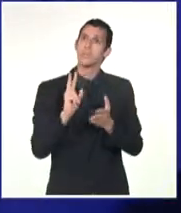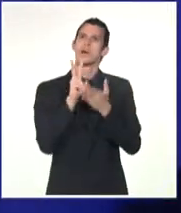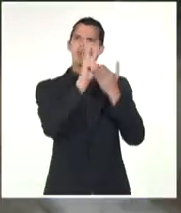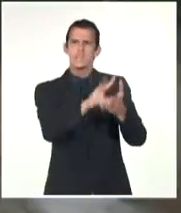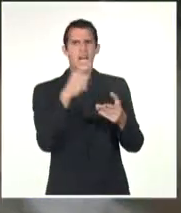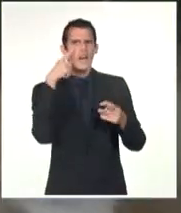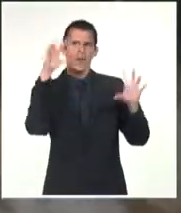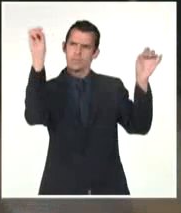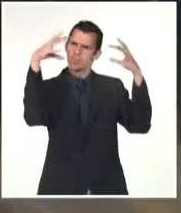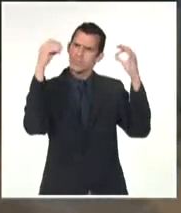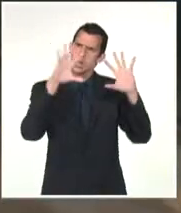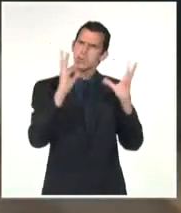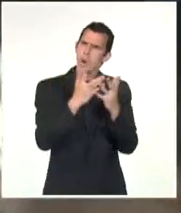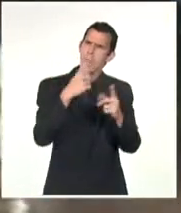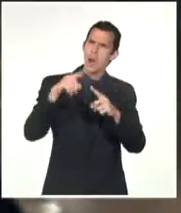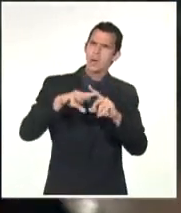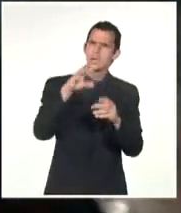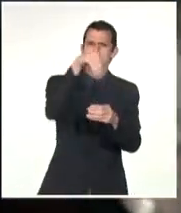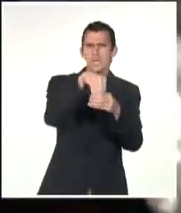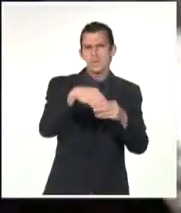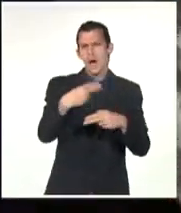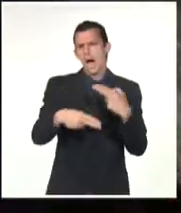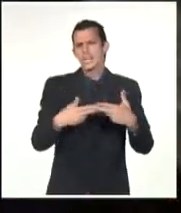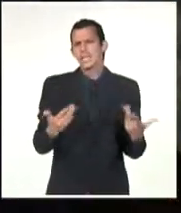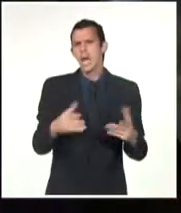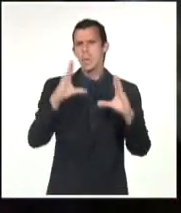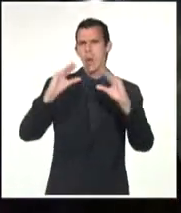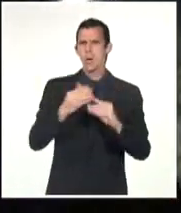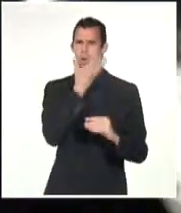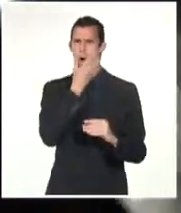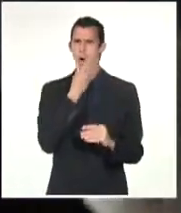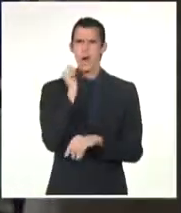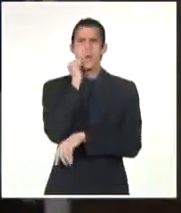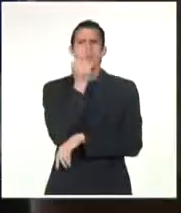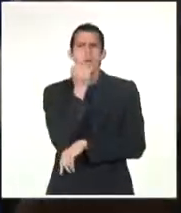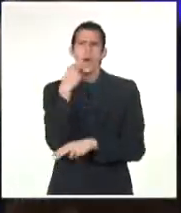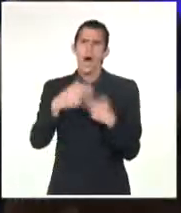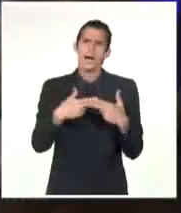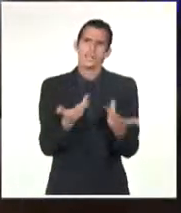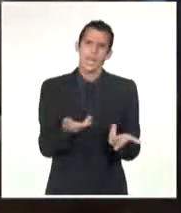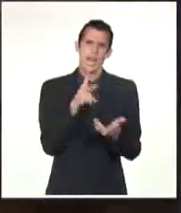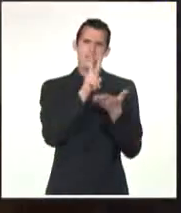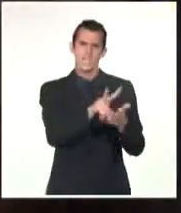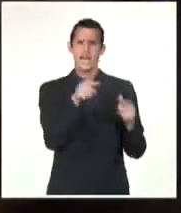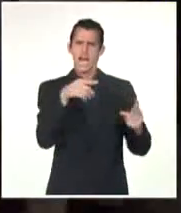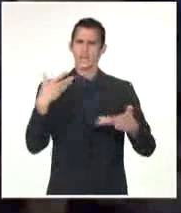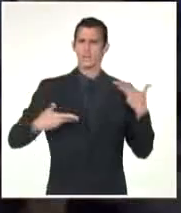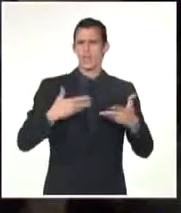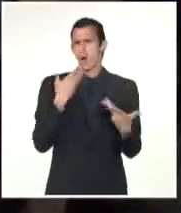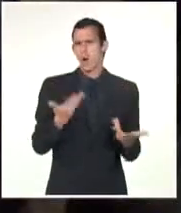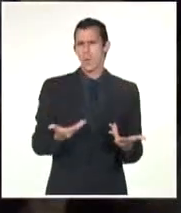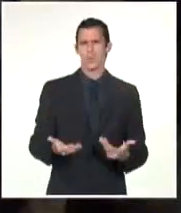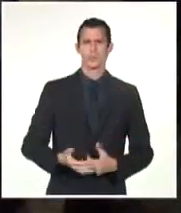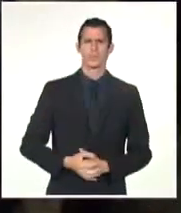oportunidades de recreación que tienen los meses sobre todo los más jóvenes kenner Pereyra y sistema informativo de la televisión